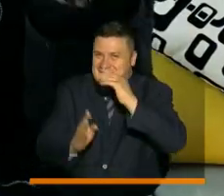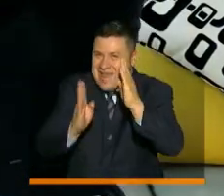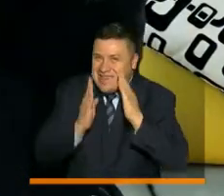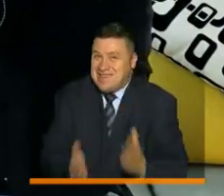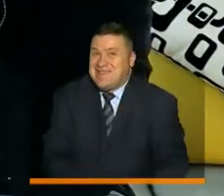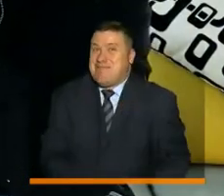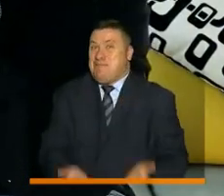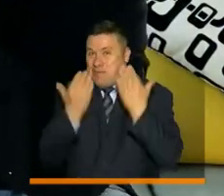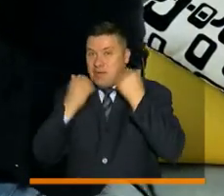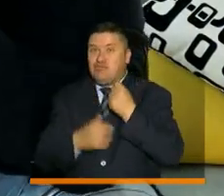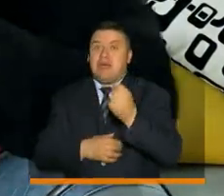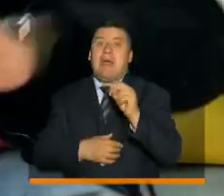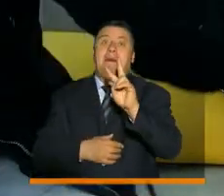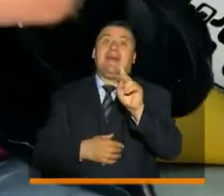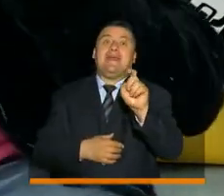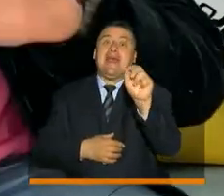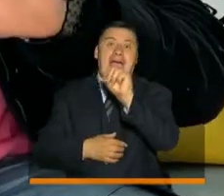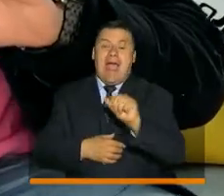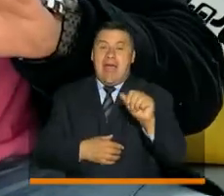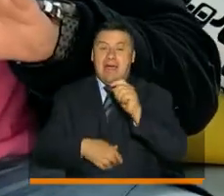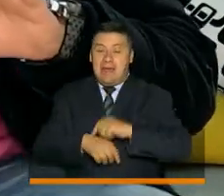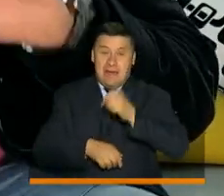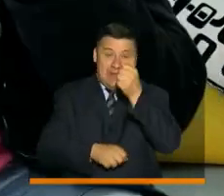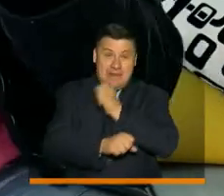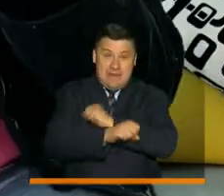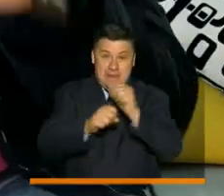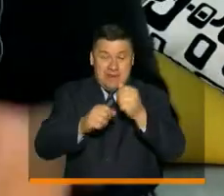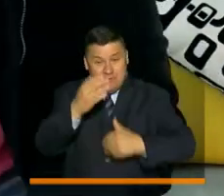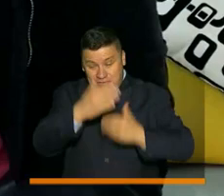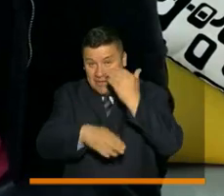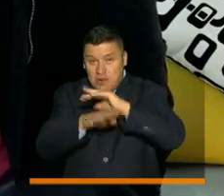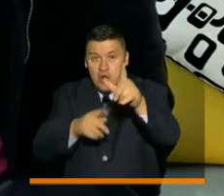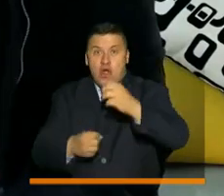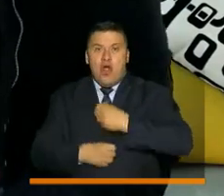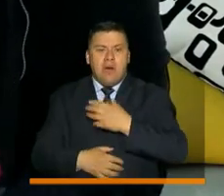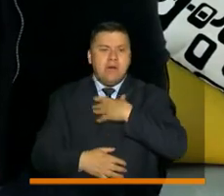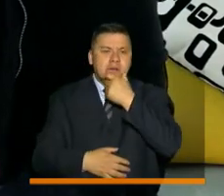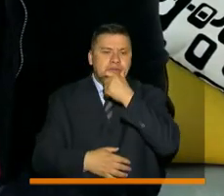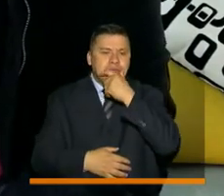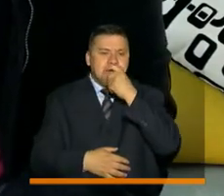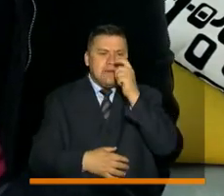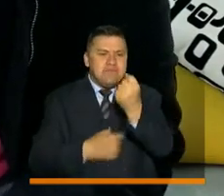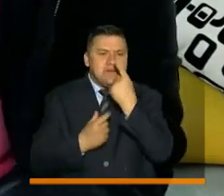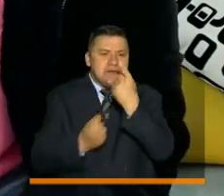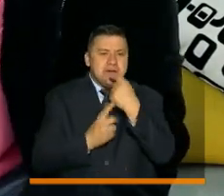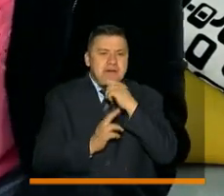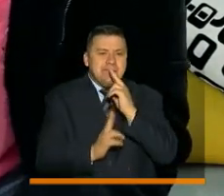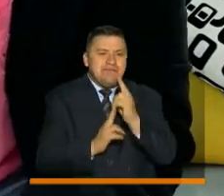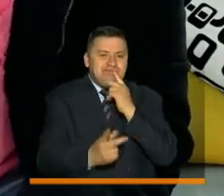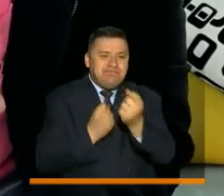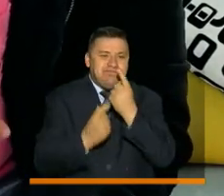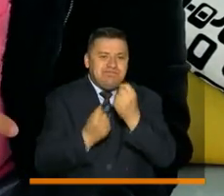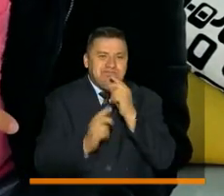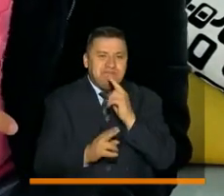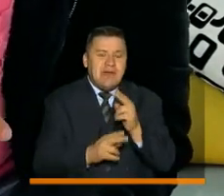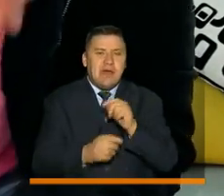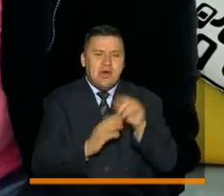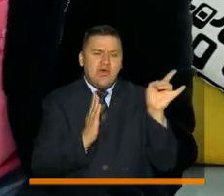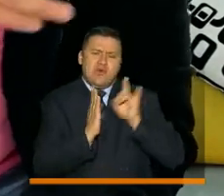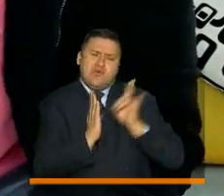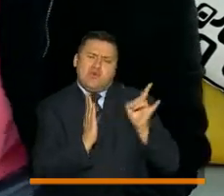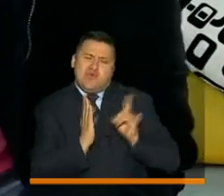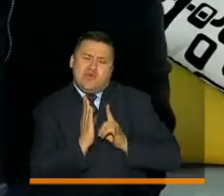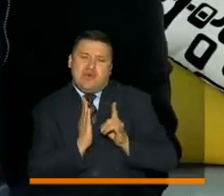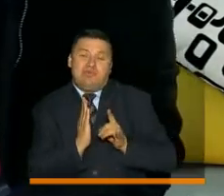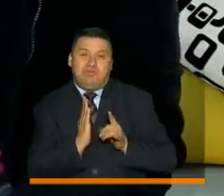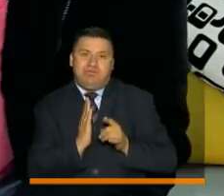atentos, porque este próximo 26 de agosto a las 10 de la mañana tendrán la oportunidad de resolver los misterios en la segunda descargatón, que será